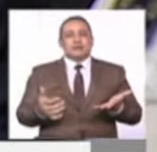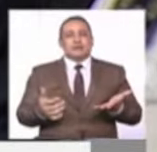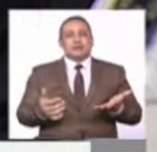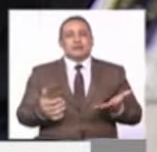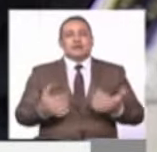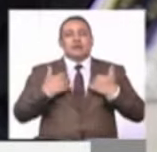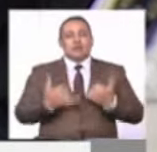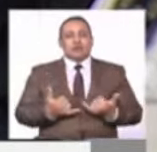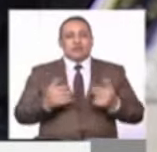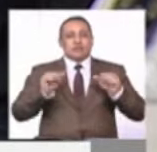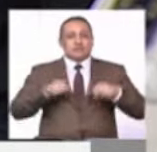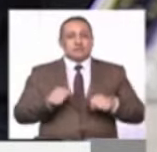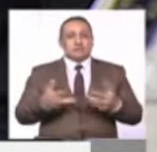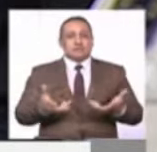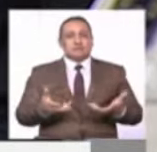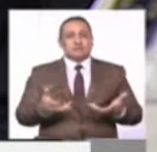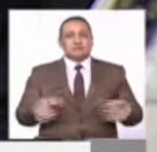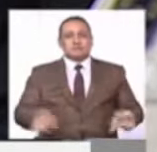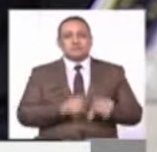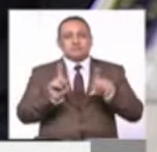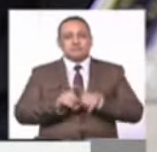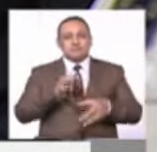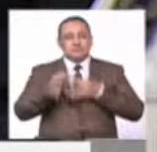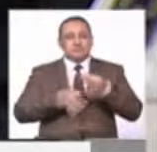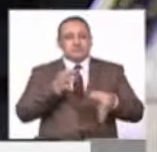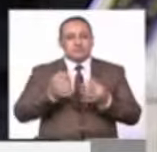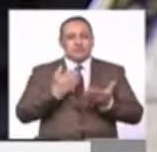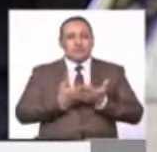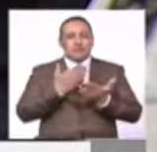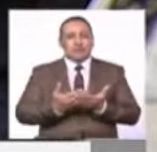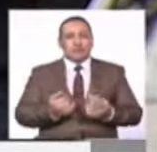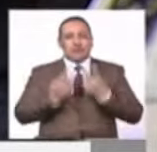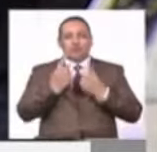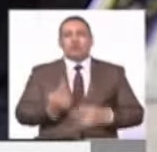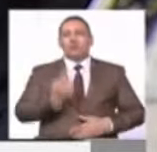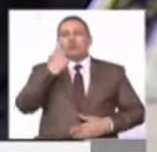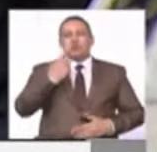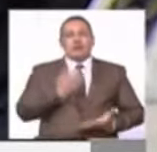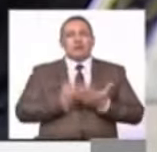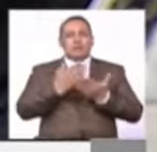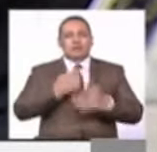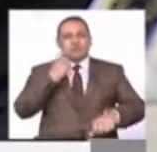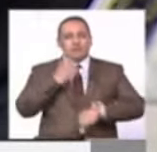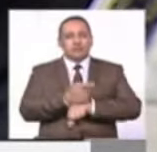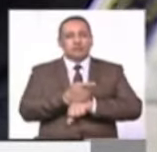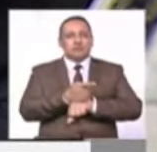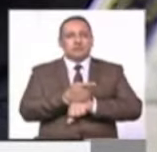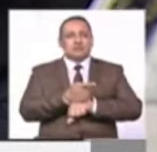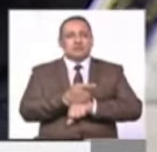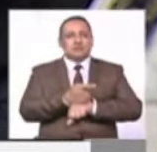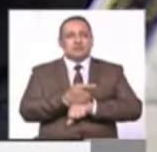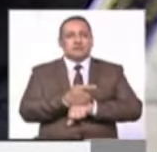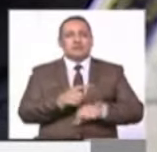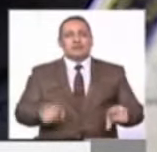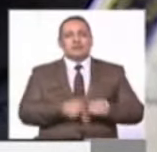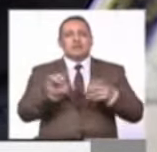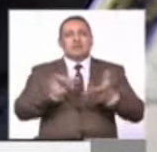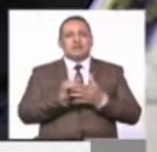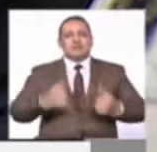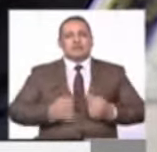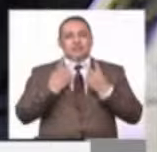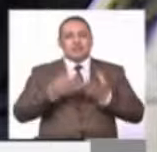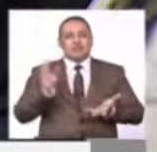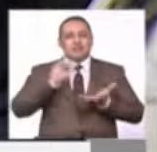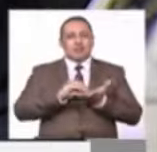ahora sí quiero mencionar el he el único hecho que se le imputa y Esto va a llevar a a lo